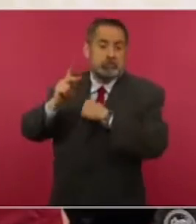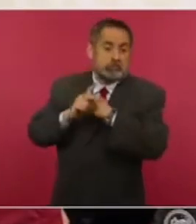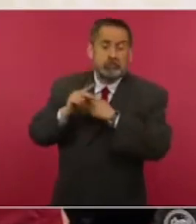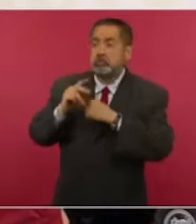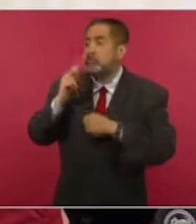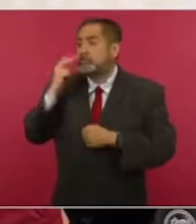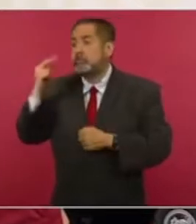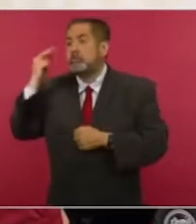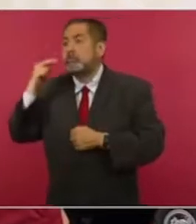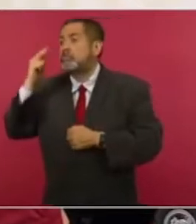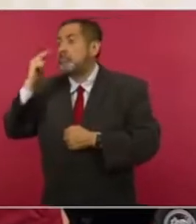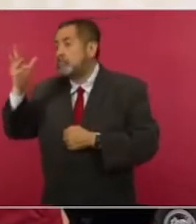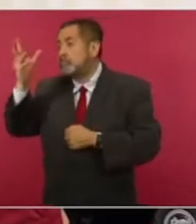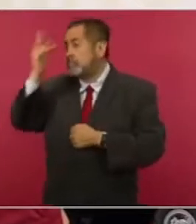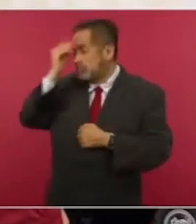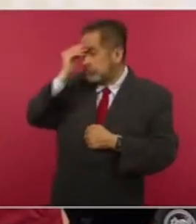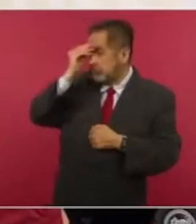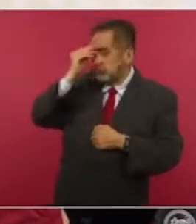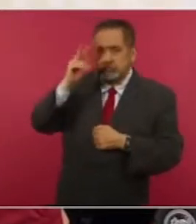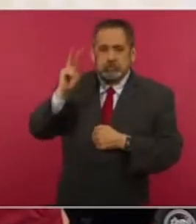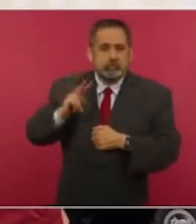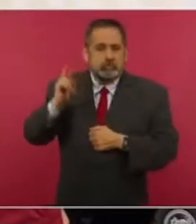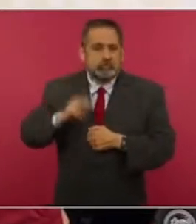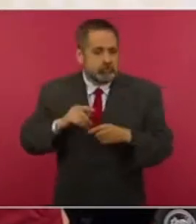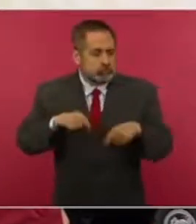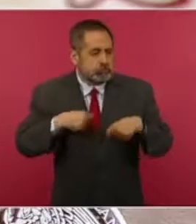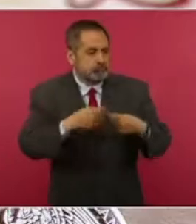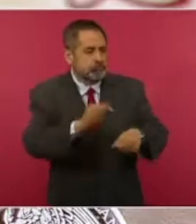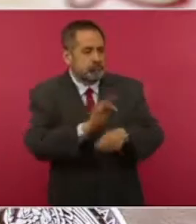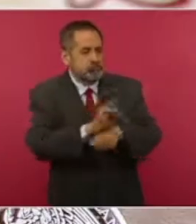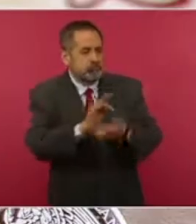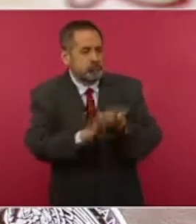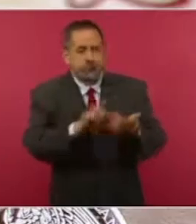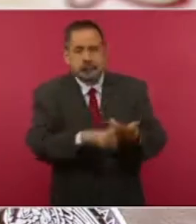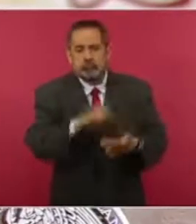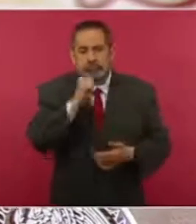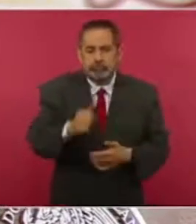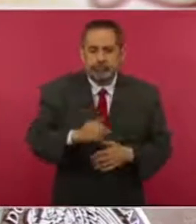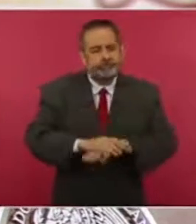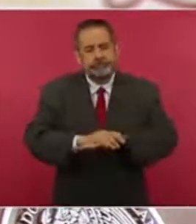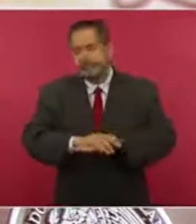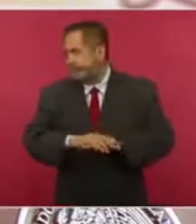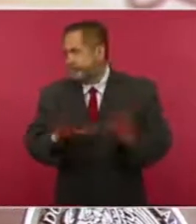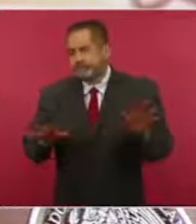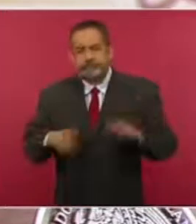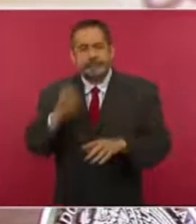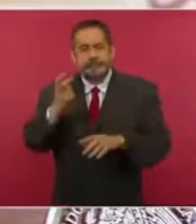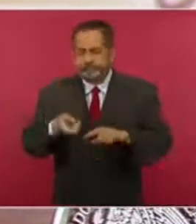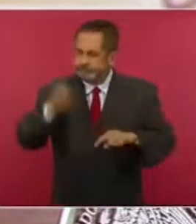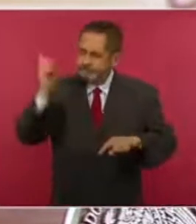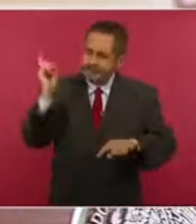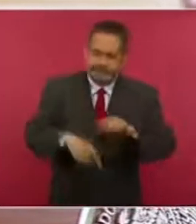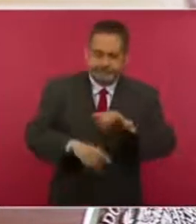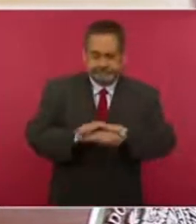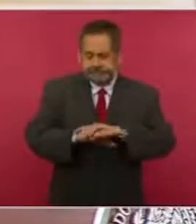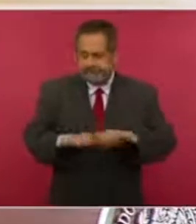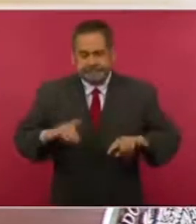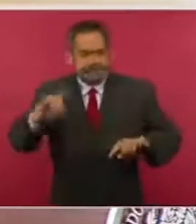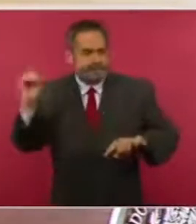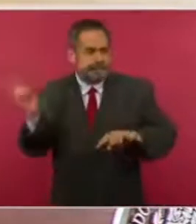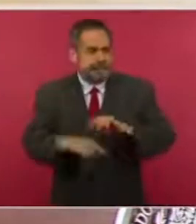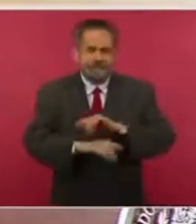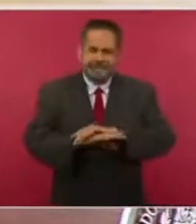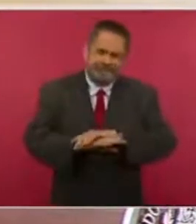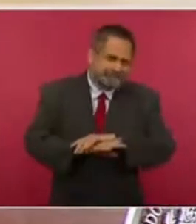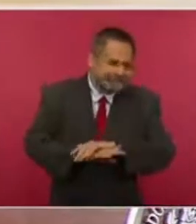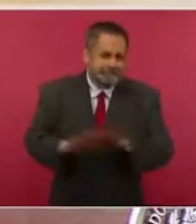mundo y no le llegaba nada de apoyo. Entonces, por eso decidimos, vamos a que no